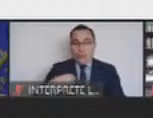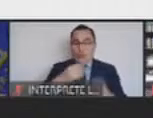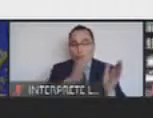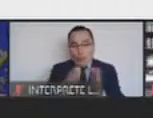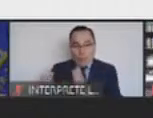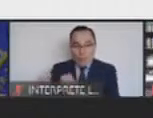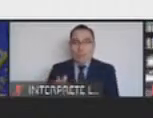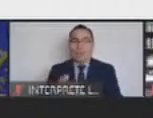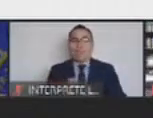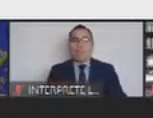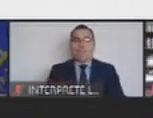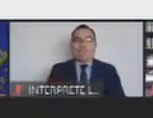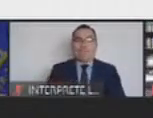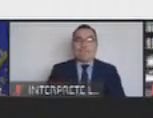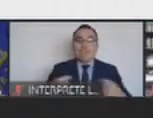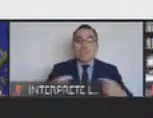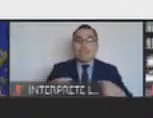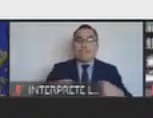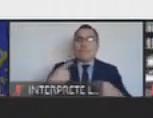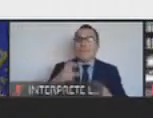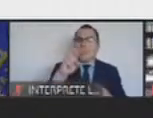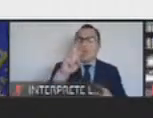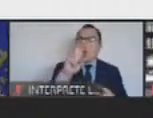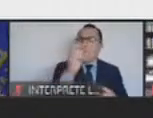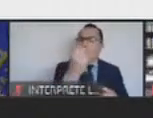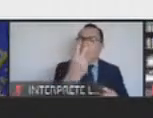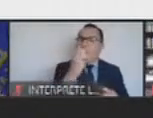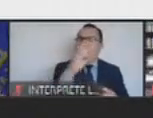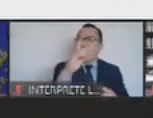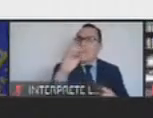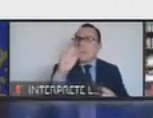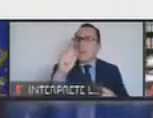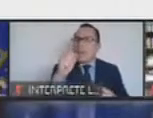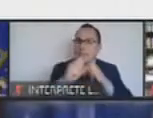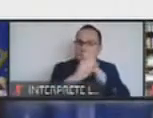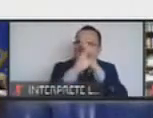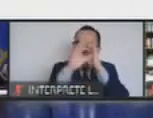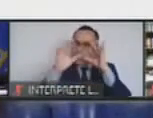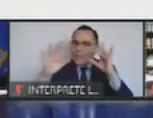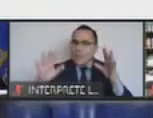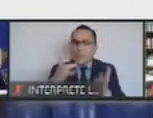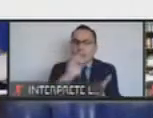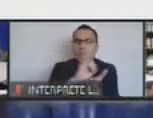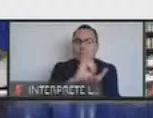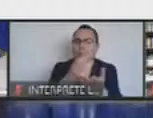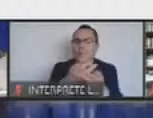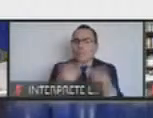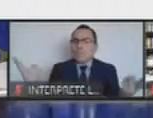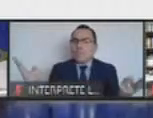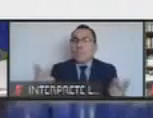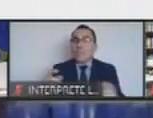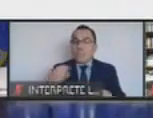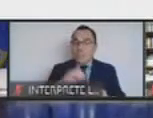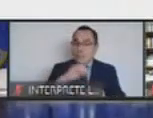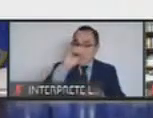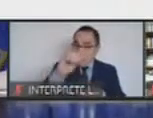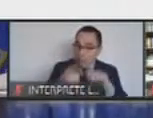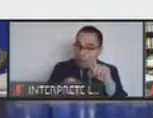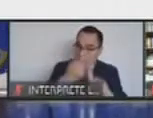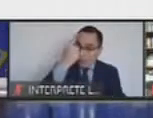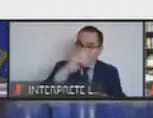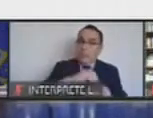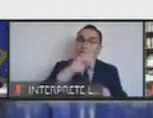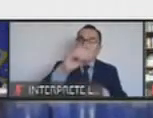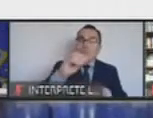la probidad y transparencia en las instituciones públicas. Quiero como primera cosa